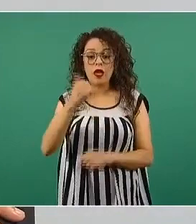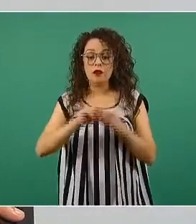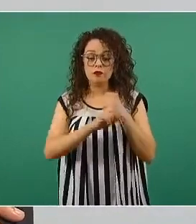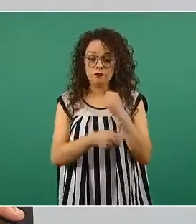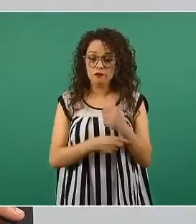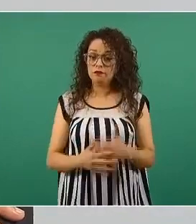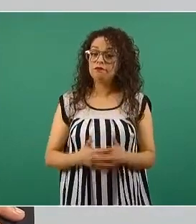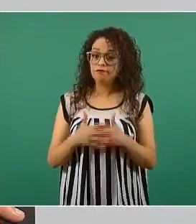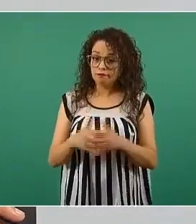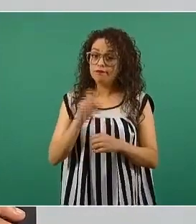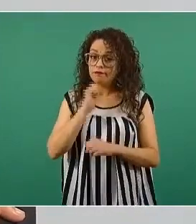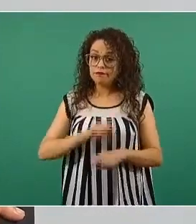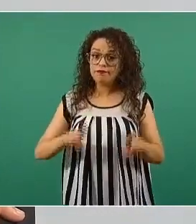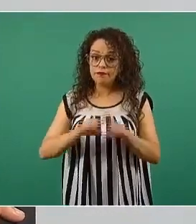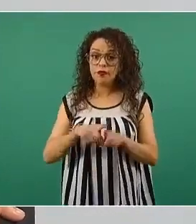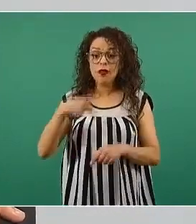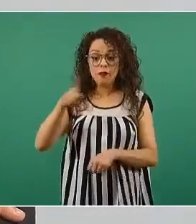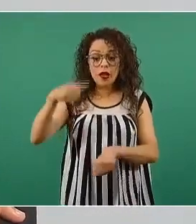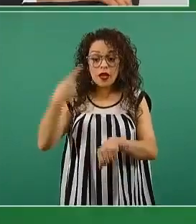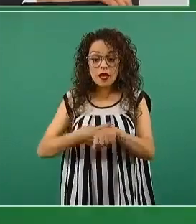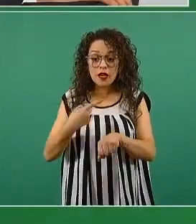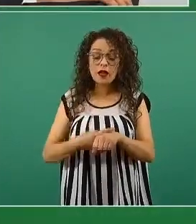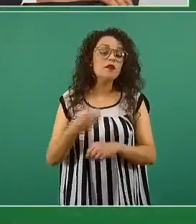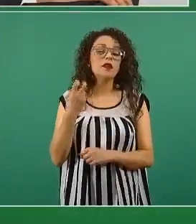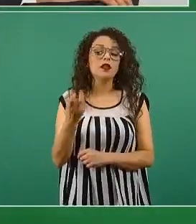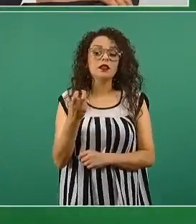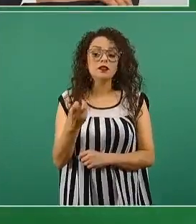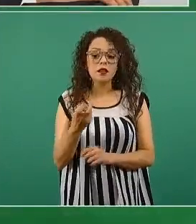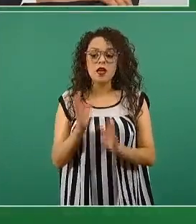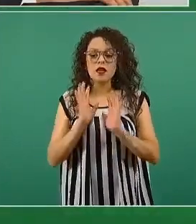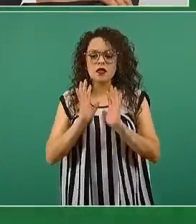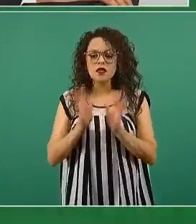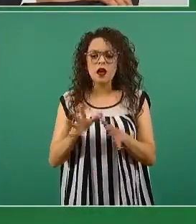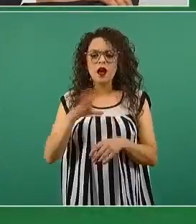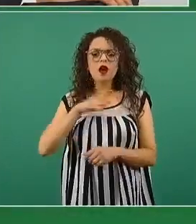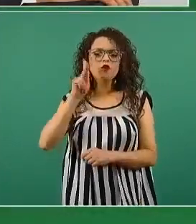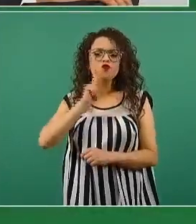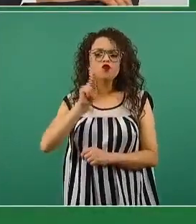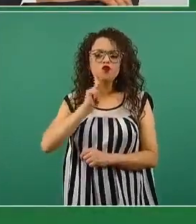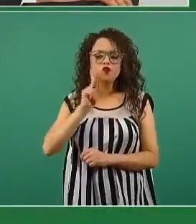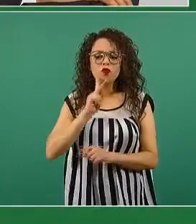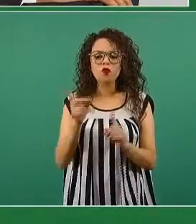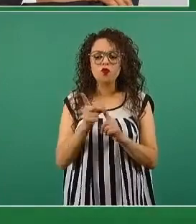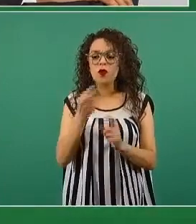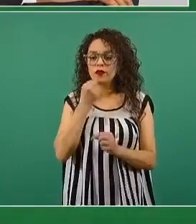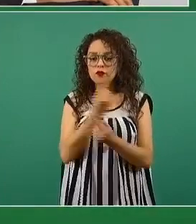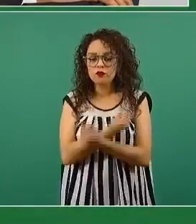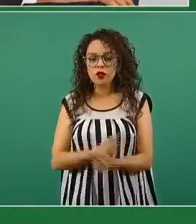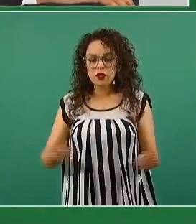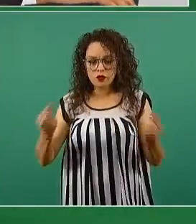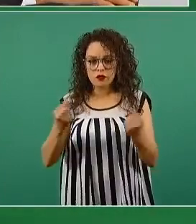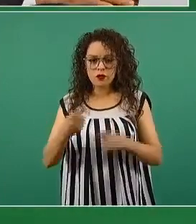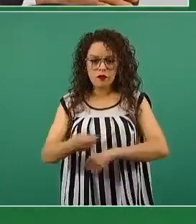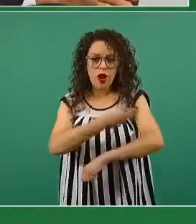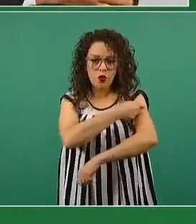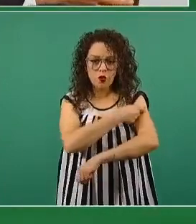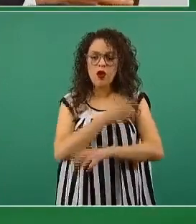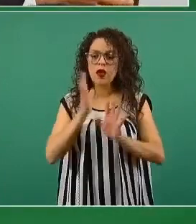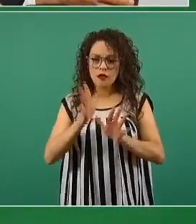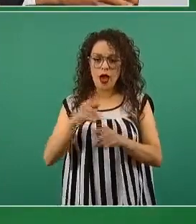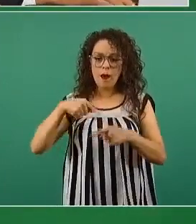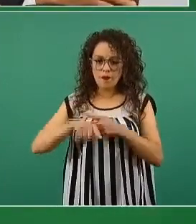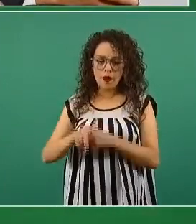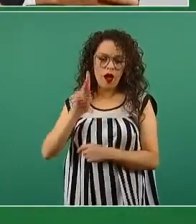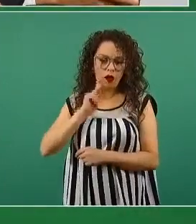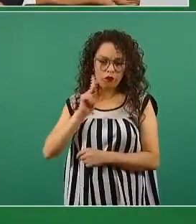es una enfermedad para la cual pues ya se están llevando ensayos clínicos en niños, en vacunas. Esperemos para